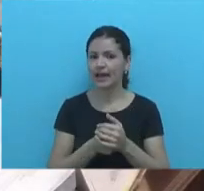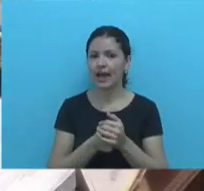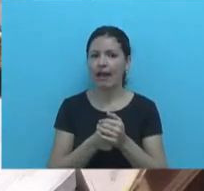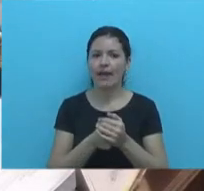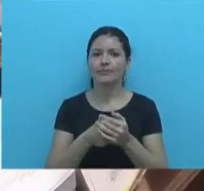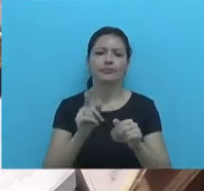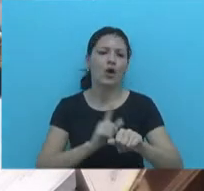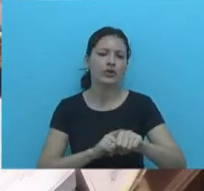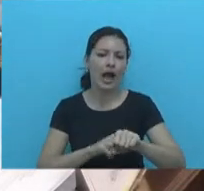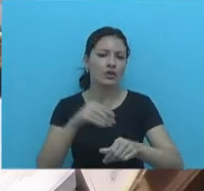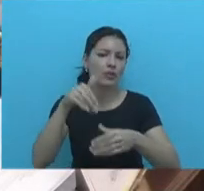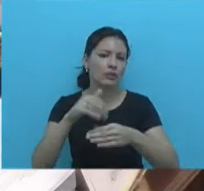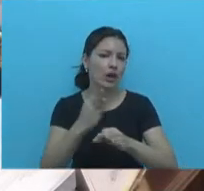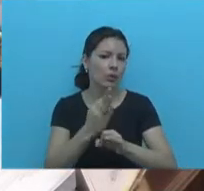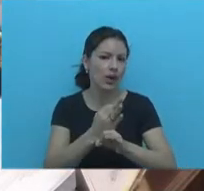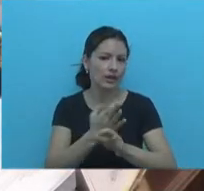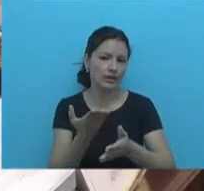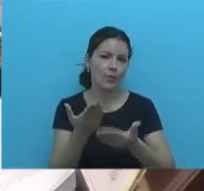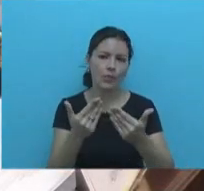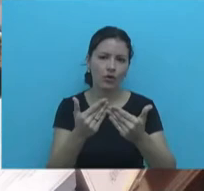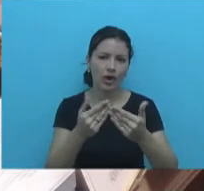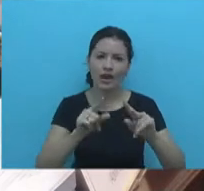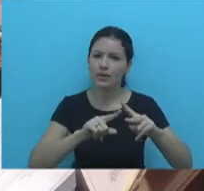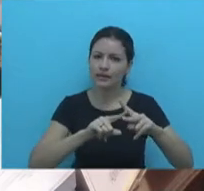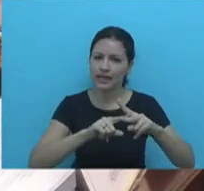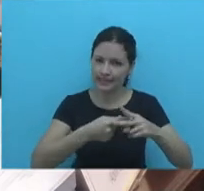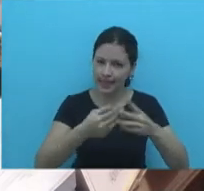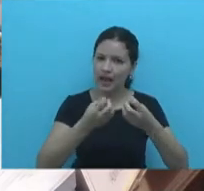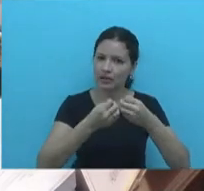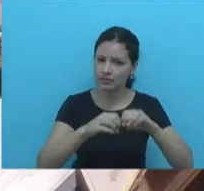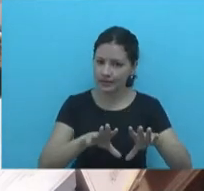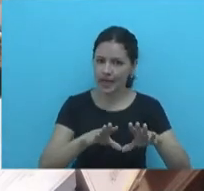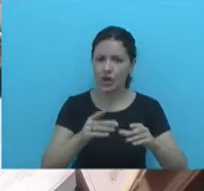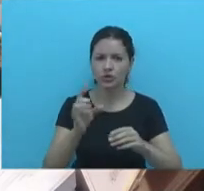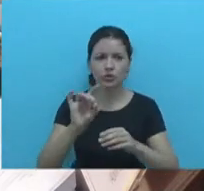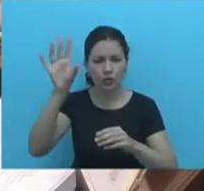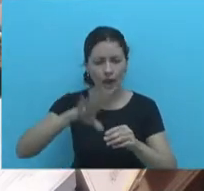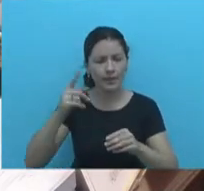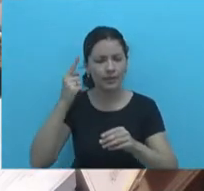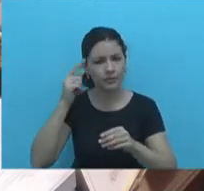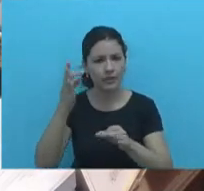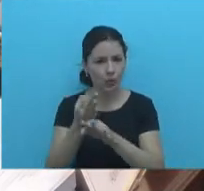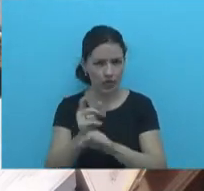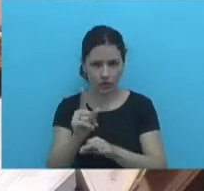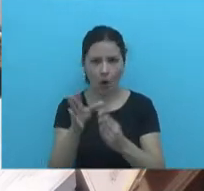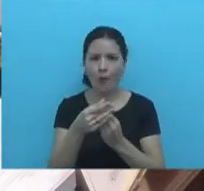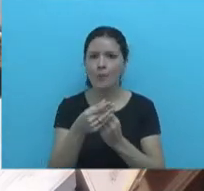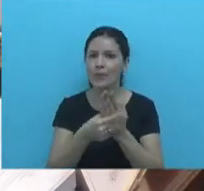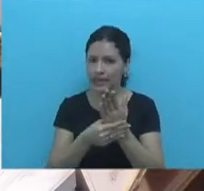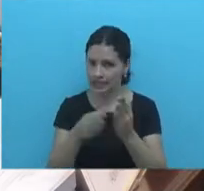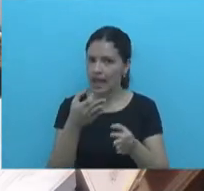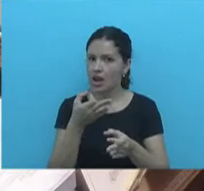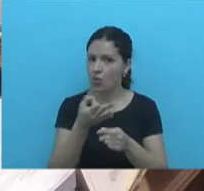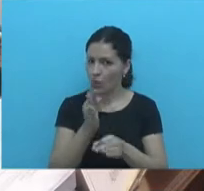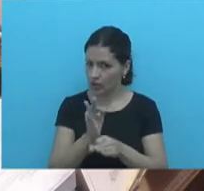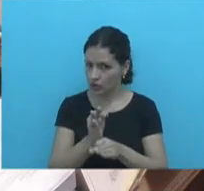curricular dentro de la escuela para que se lleve a cabo el proyecto. No es algo que lo organice solo la escuela, sino también el Ministerio.